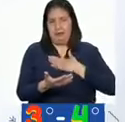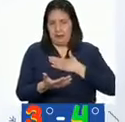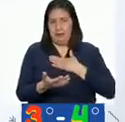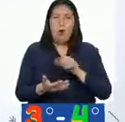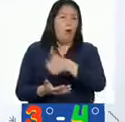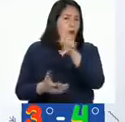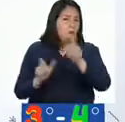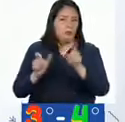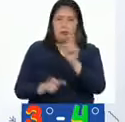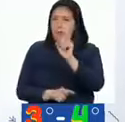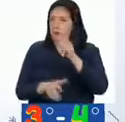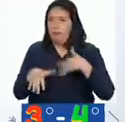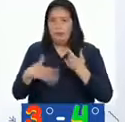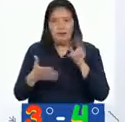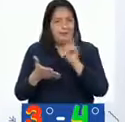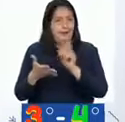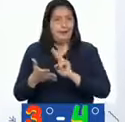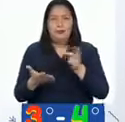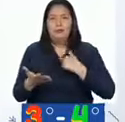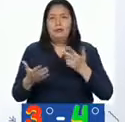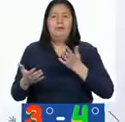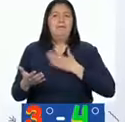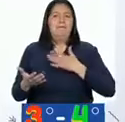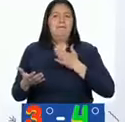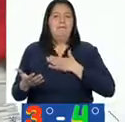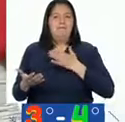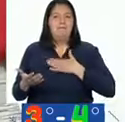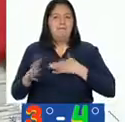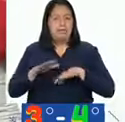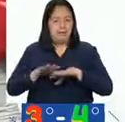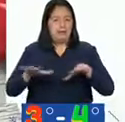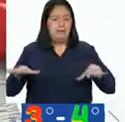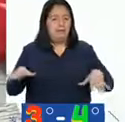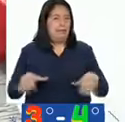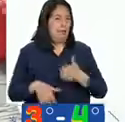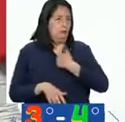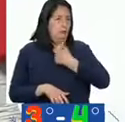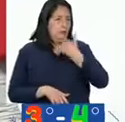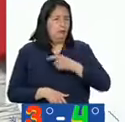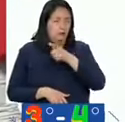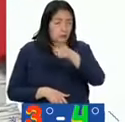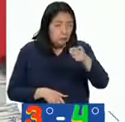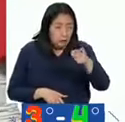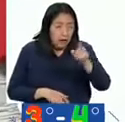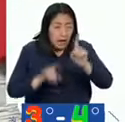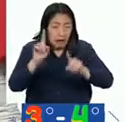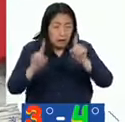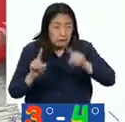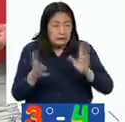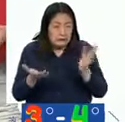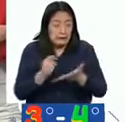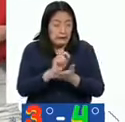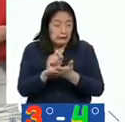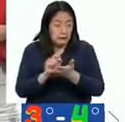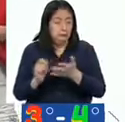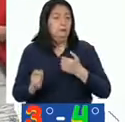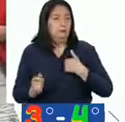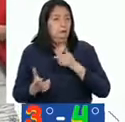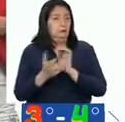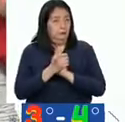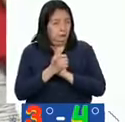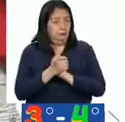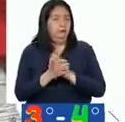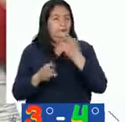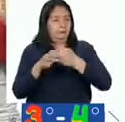muy especial que se ubica en mi espacio personal. ¿Ustedes alguna vez han escrito un diario? Tengo un amigo